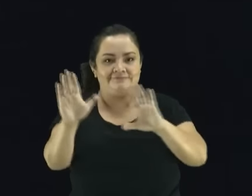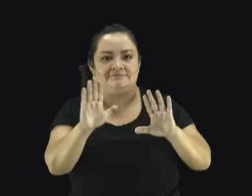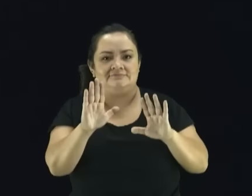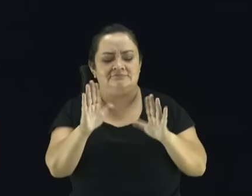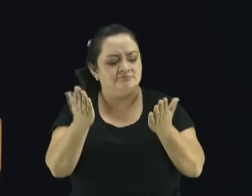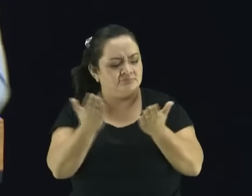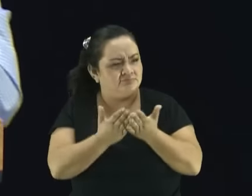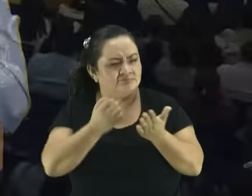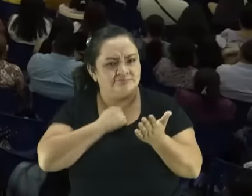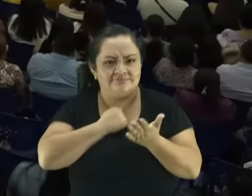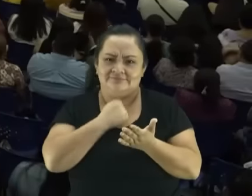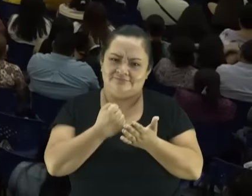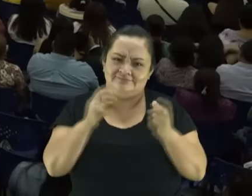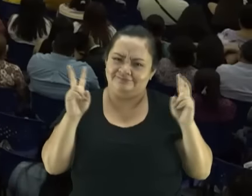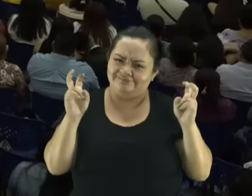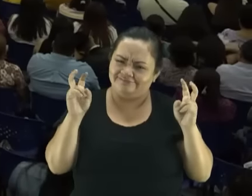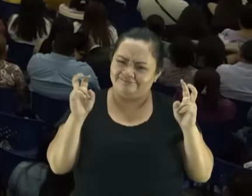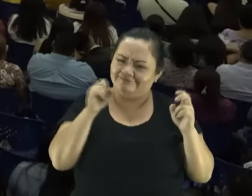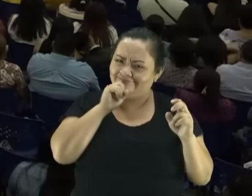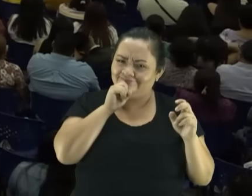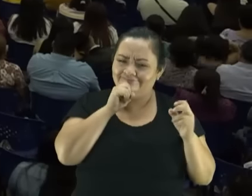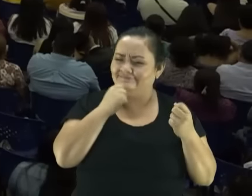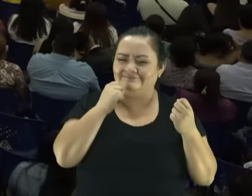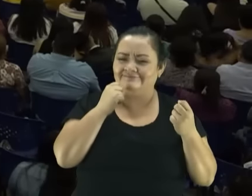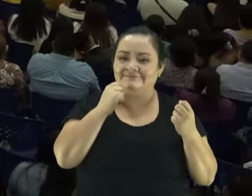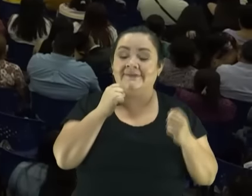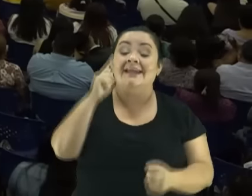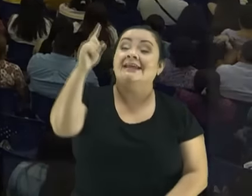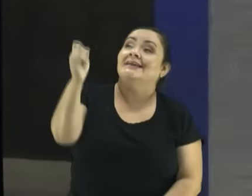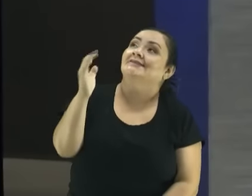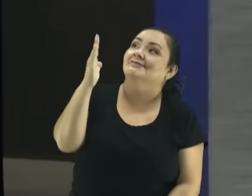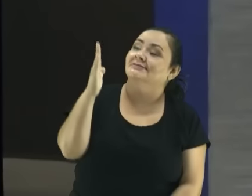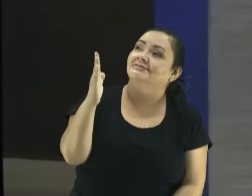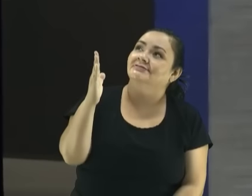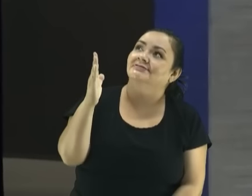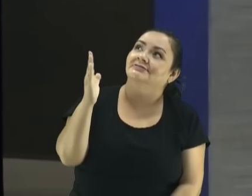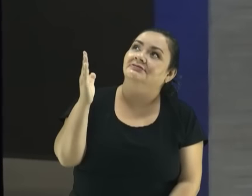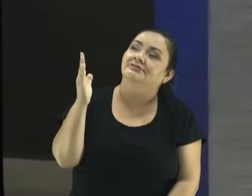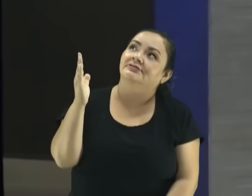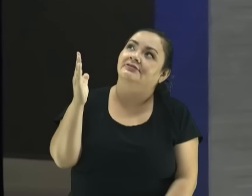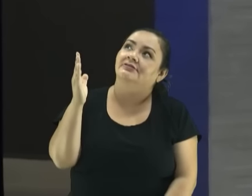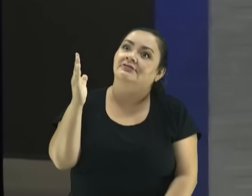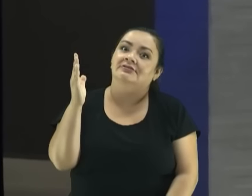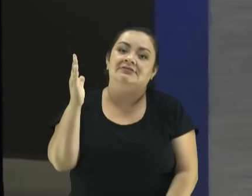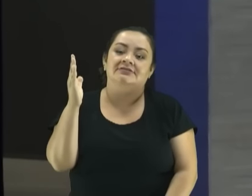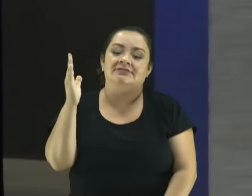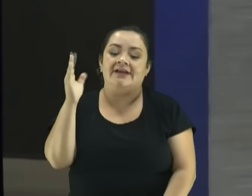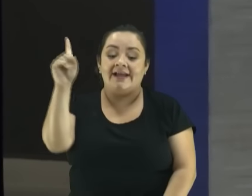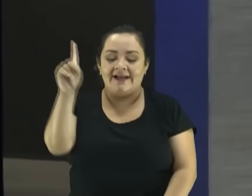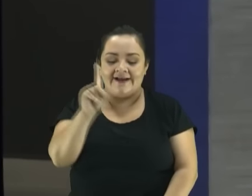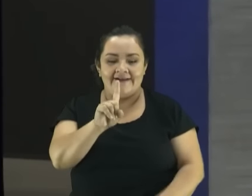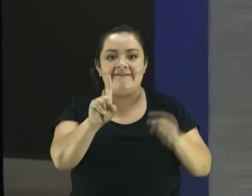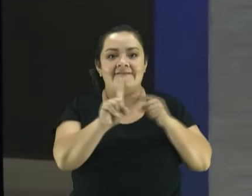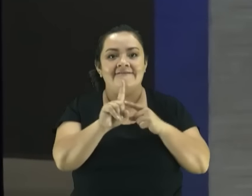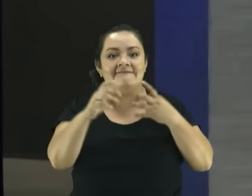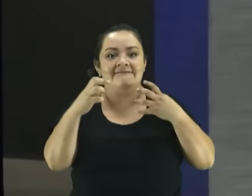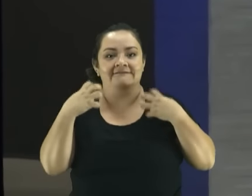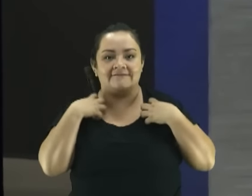la palabra Cristo es el verbo hecho